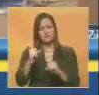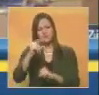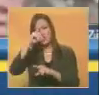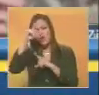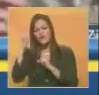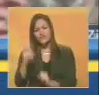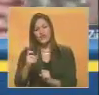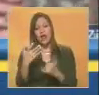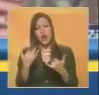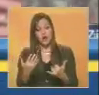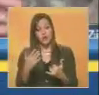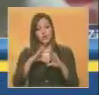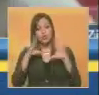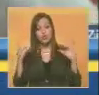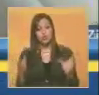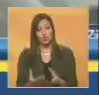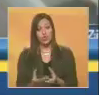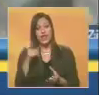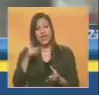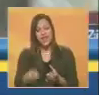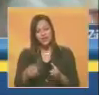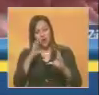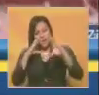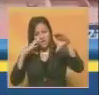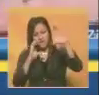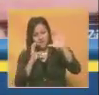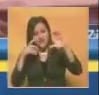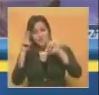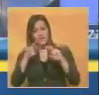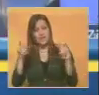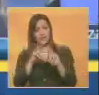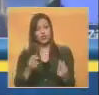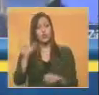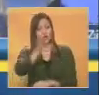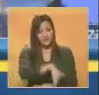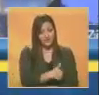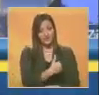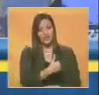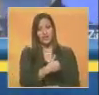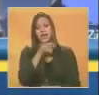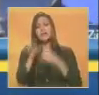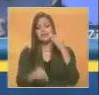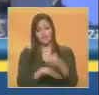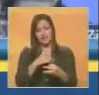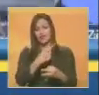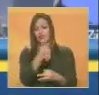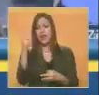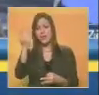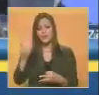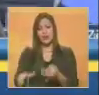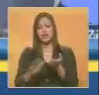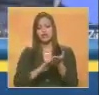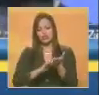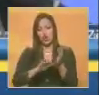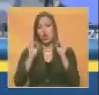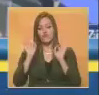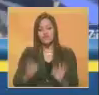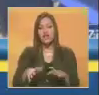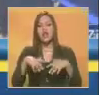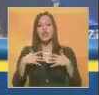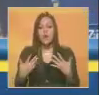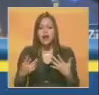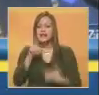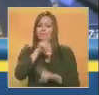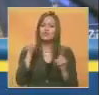construido hasta ahora en el mundo con este telescopio Los investigadores de la Universidad de Arizona aseguran que la humanidad podrá resolver definitivamente la